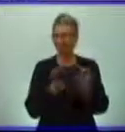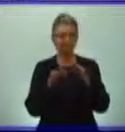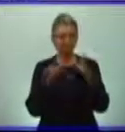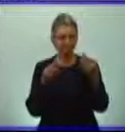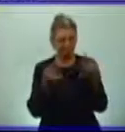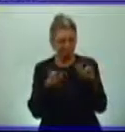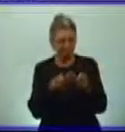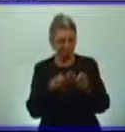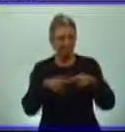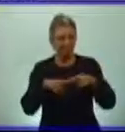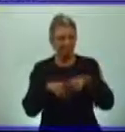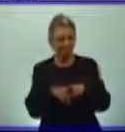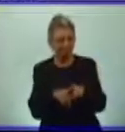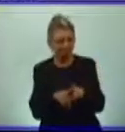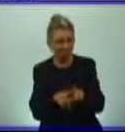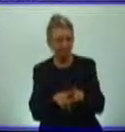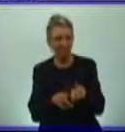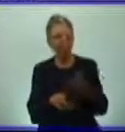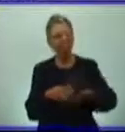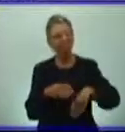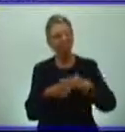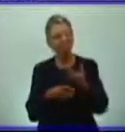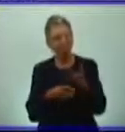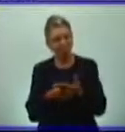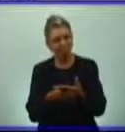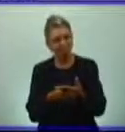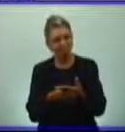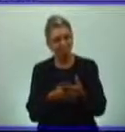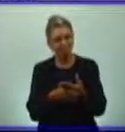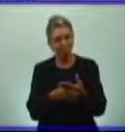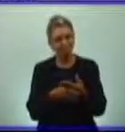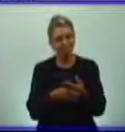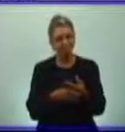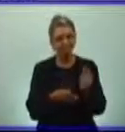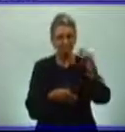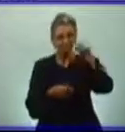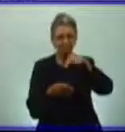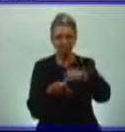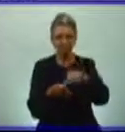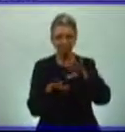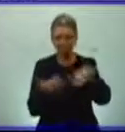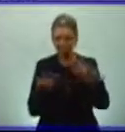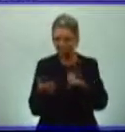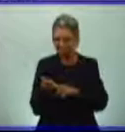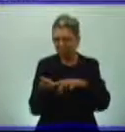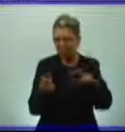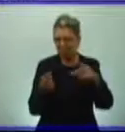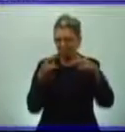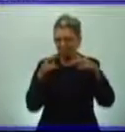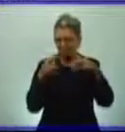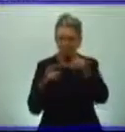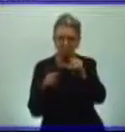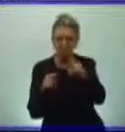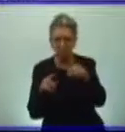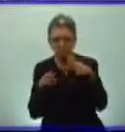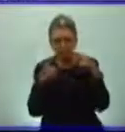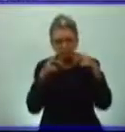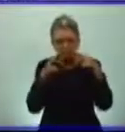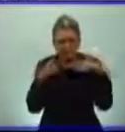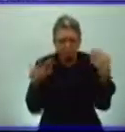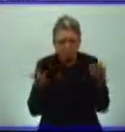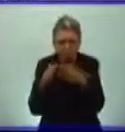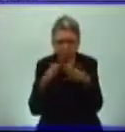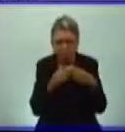que acompañan a los estudiantes les propongo que le indiquen en qué provincias ellos viven y que las puedan señalar desde su